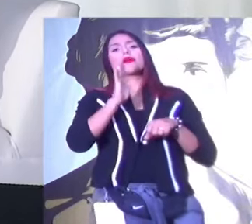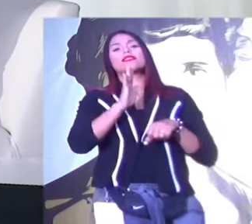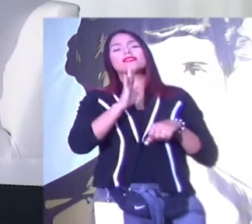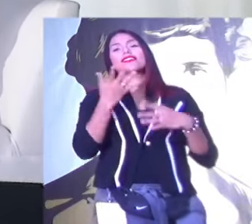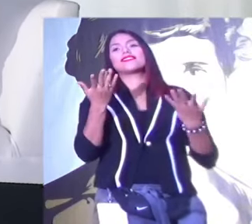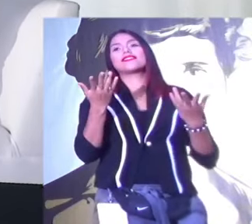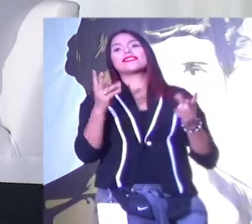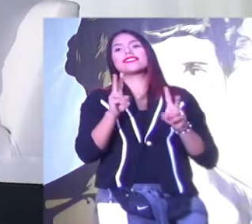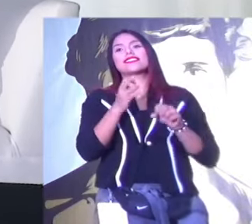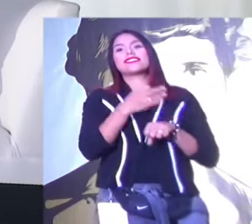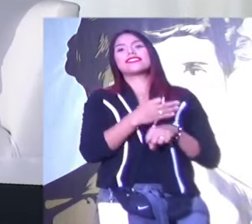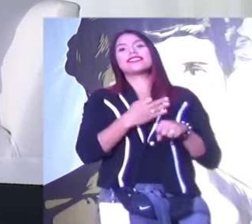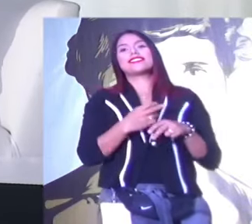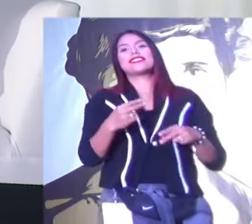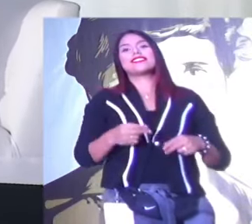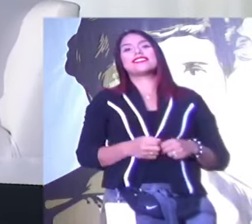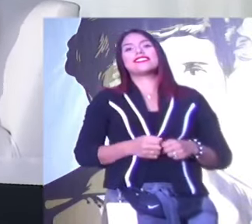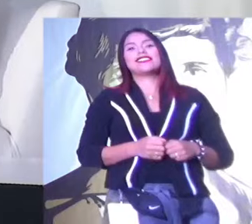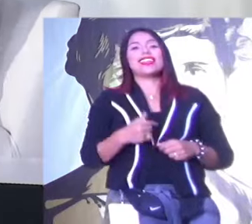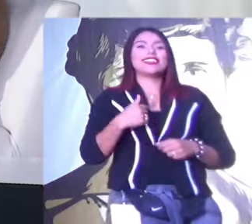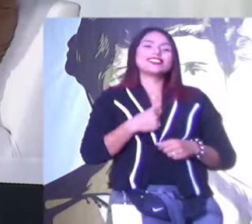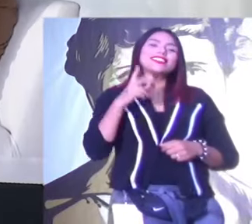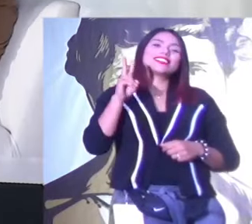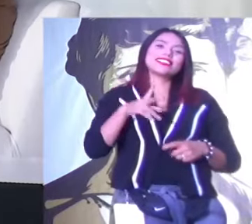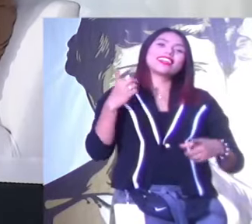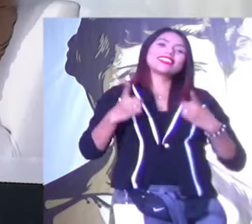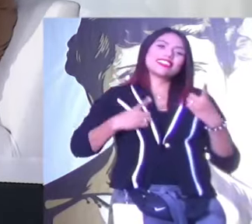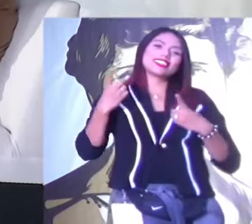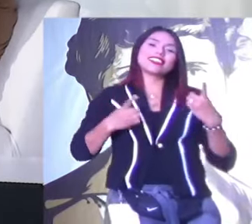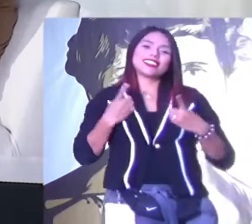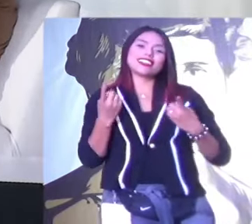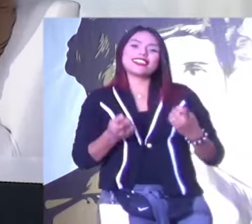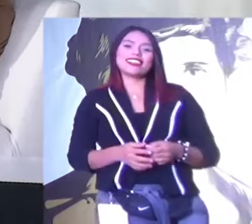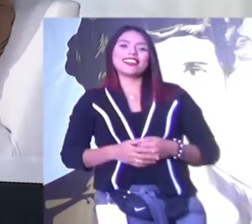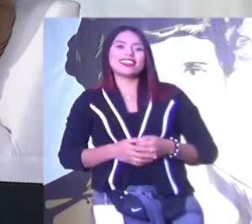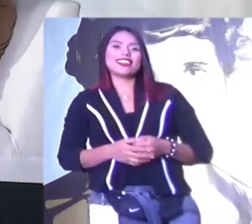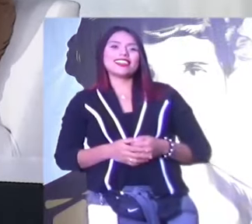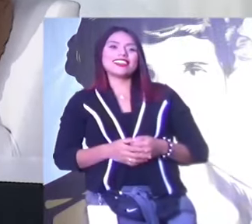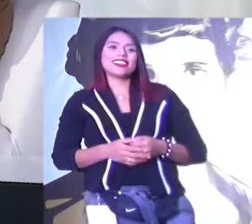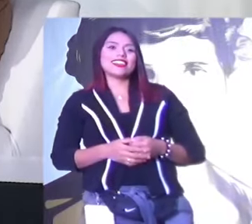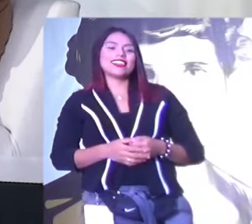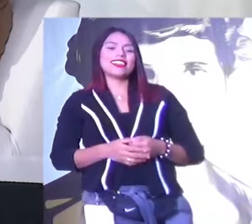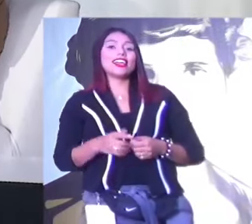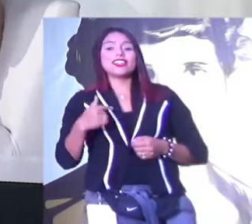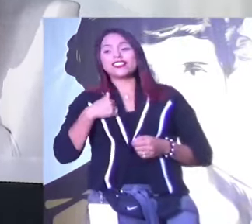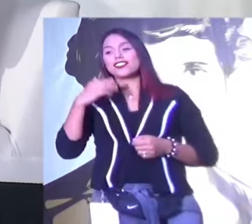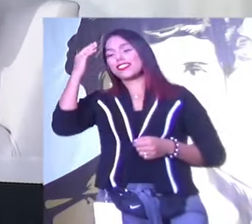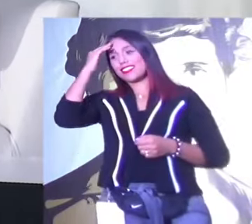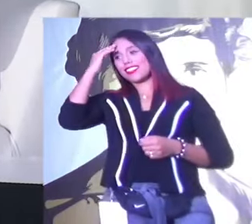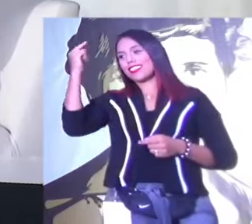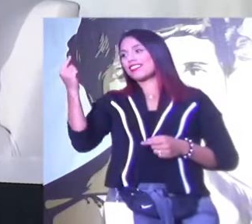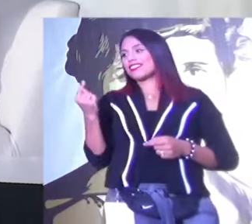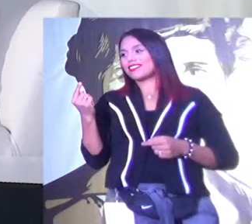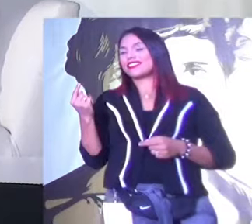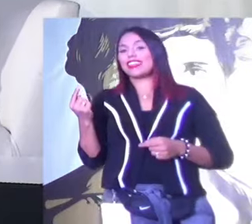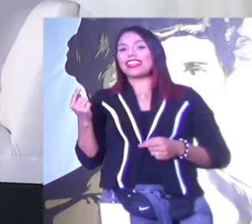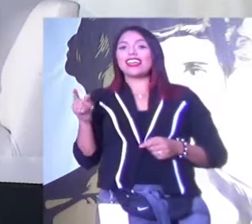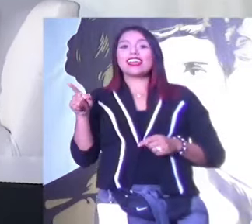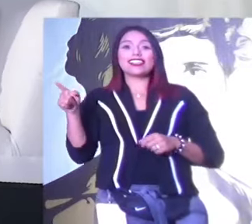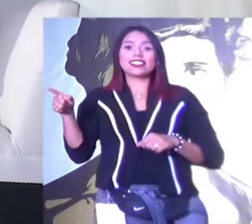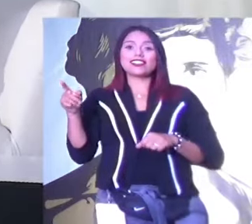humor. Me divierto mucho, es muy bien, y me parece que eso es algo, conociéndote, eres una persona con un sentido del humor